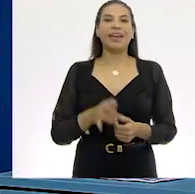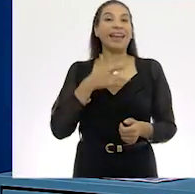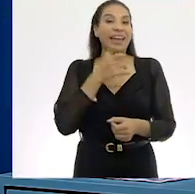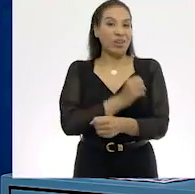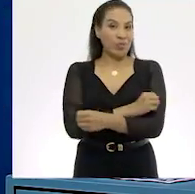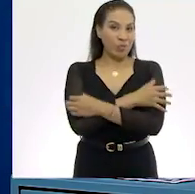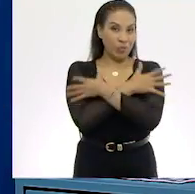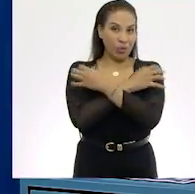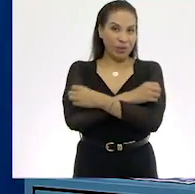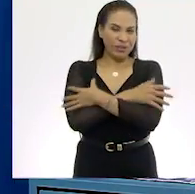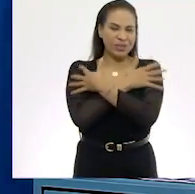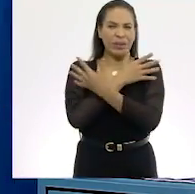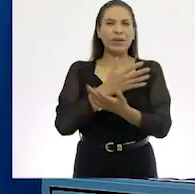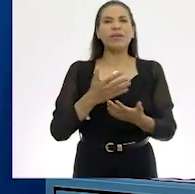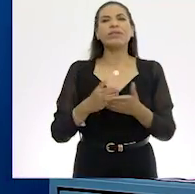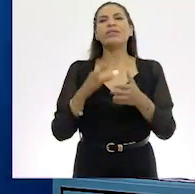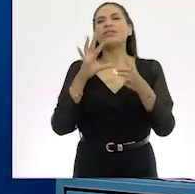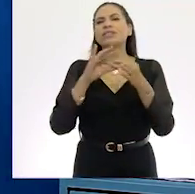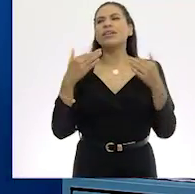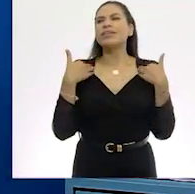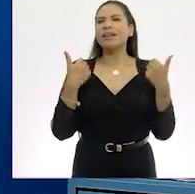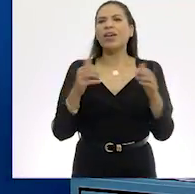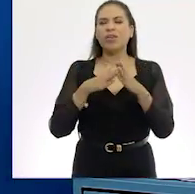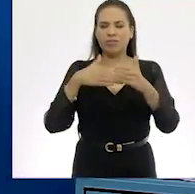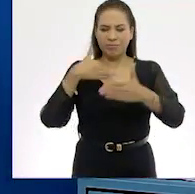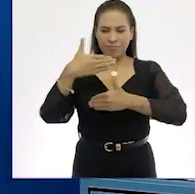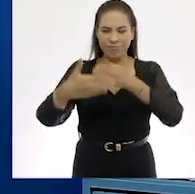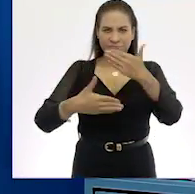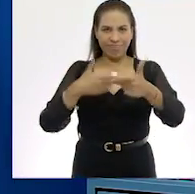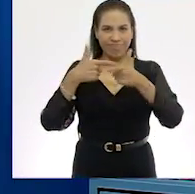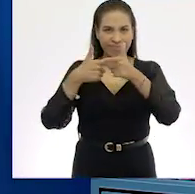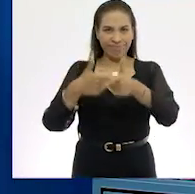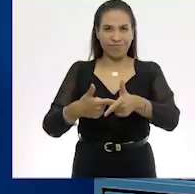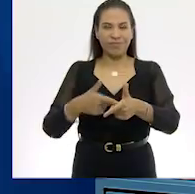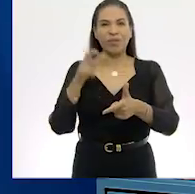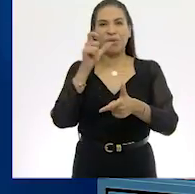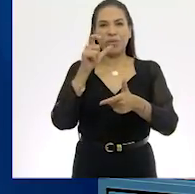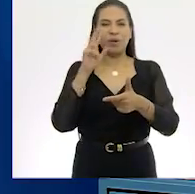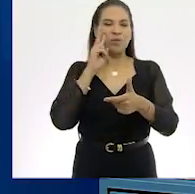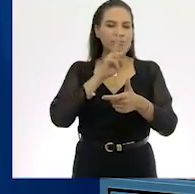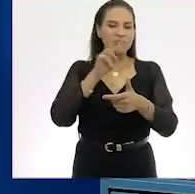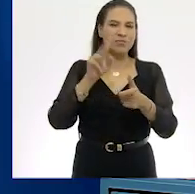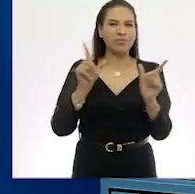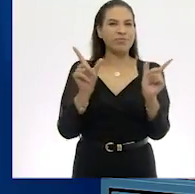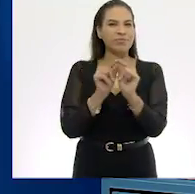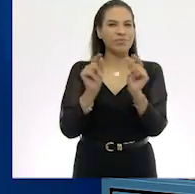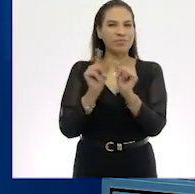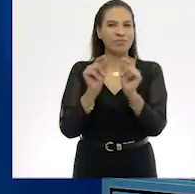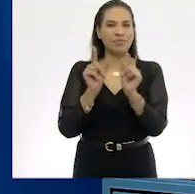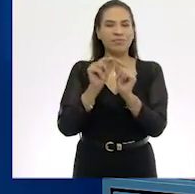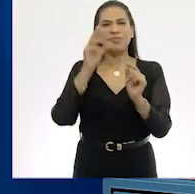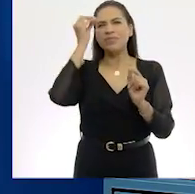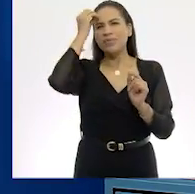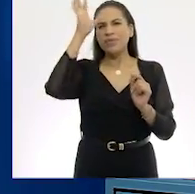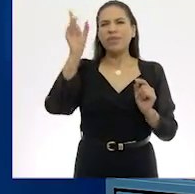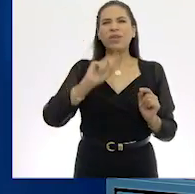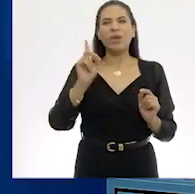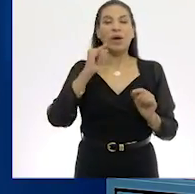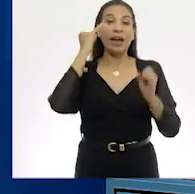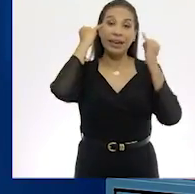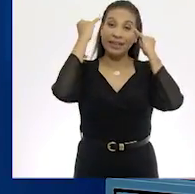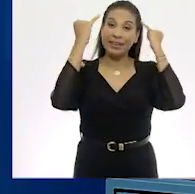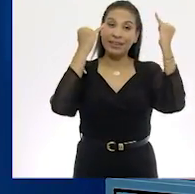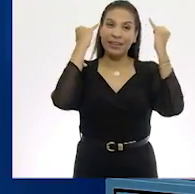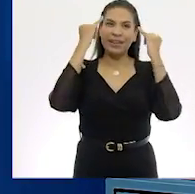emociones. Lo utilizaremos para entender el proceso que debemos seguir al momento de realizar un resumen, para que no se le olvide las